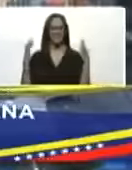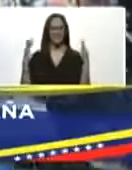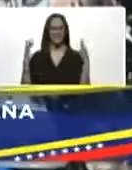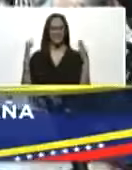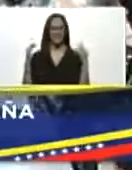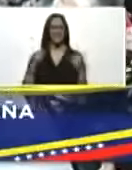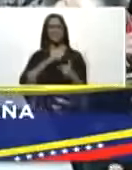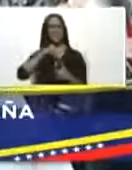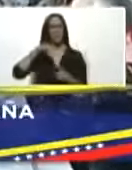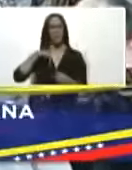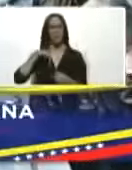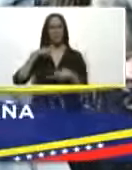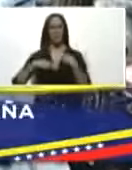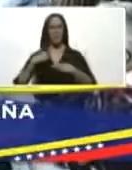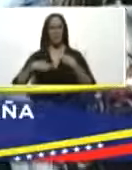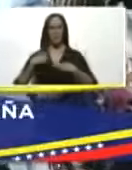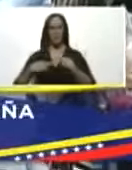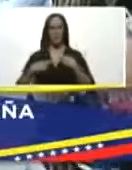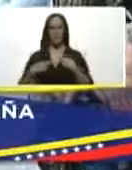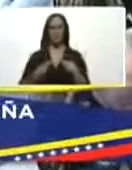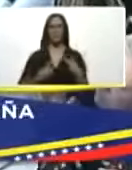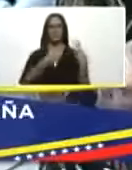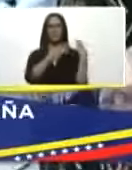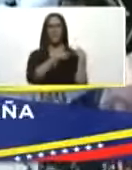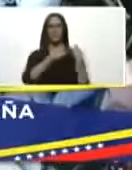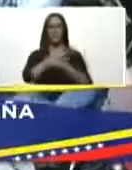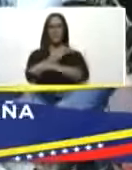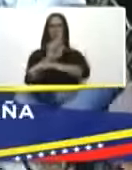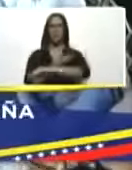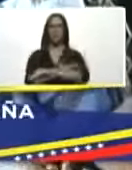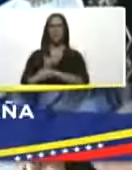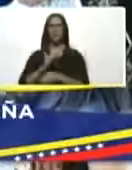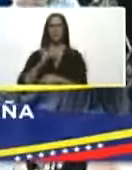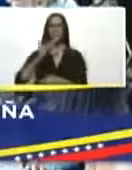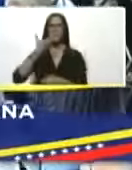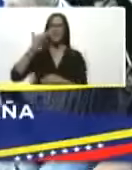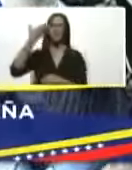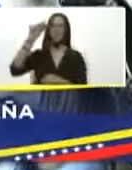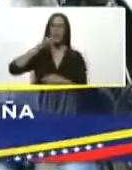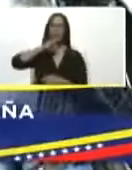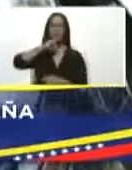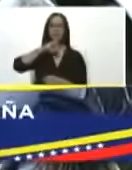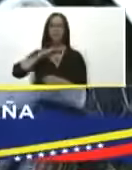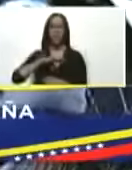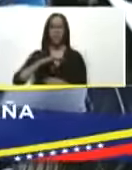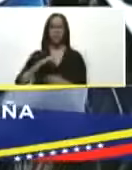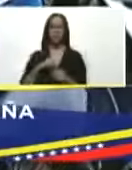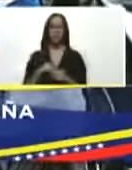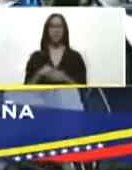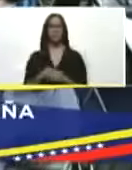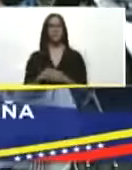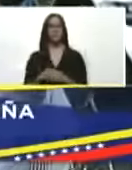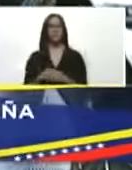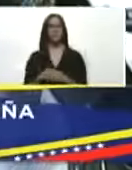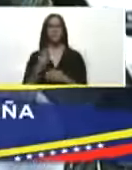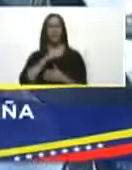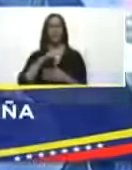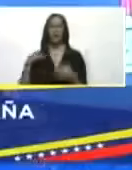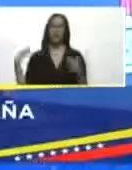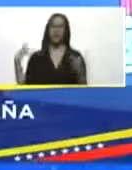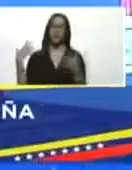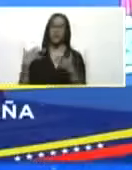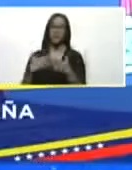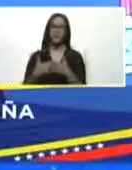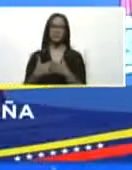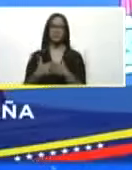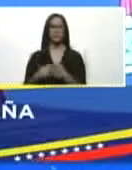Nuestra revolución encarna la fuerza espiritual histórica de nuestros antepasados.